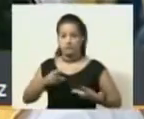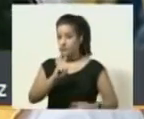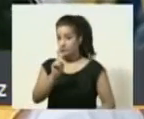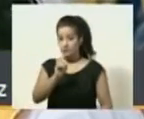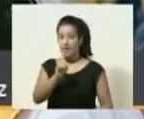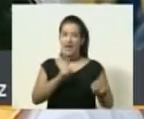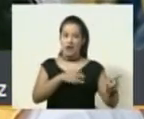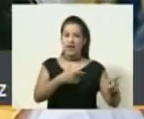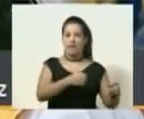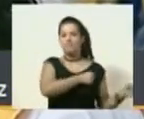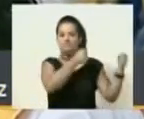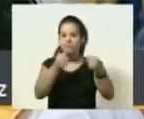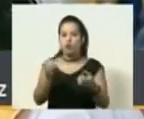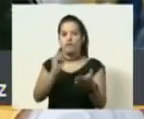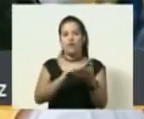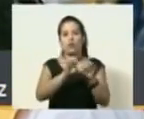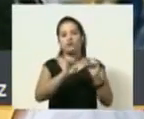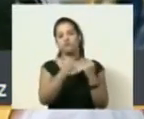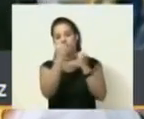vez.